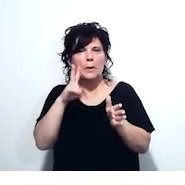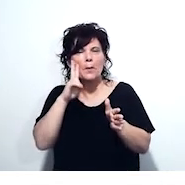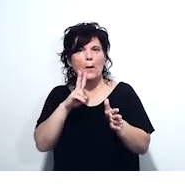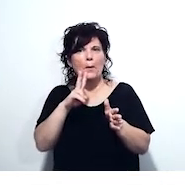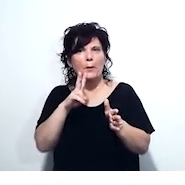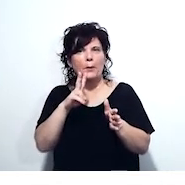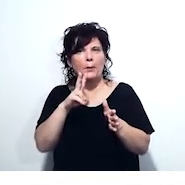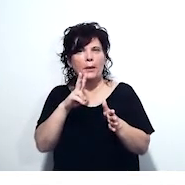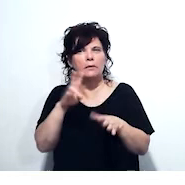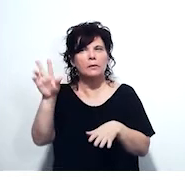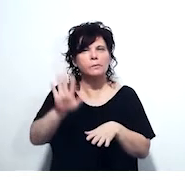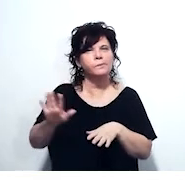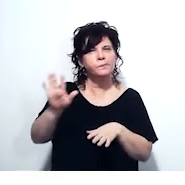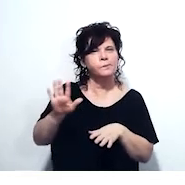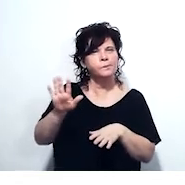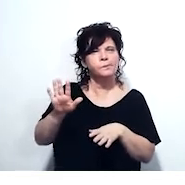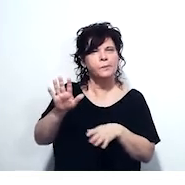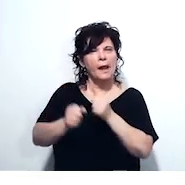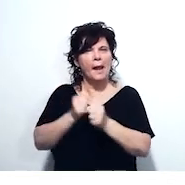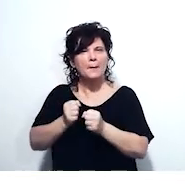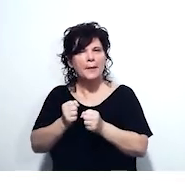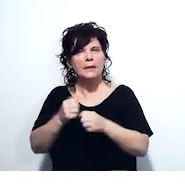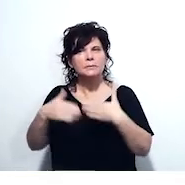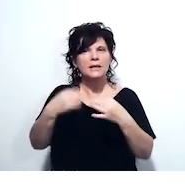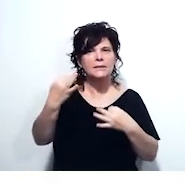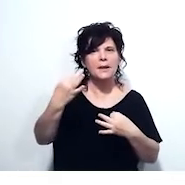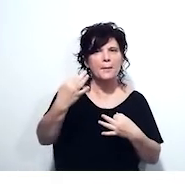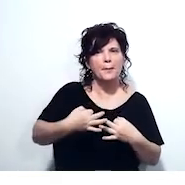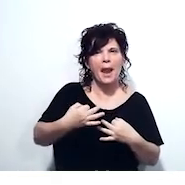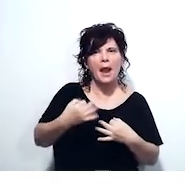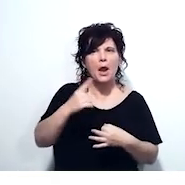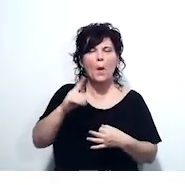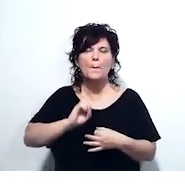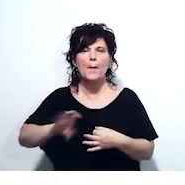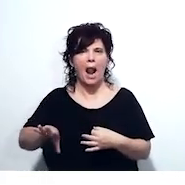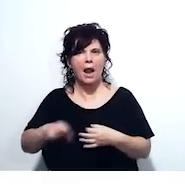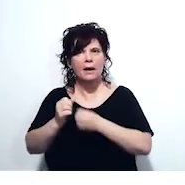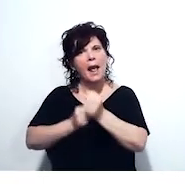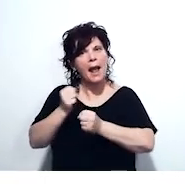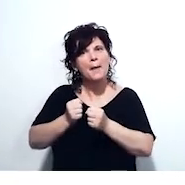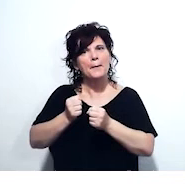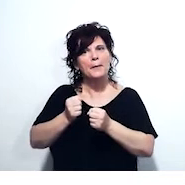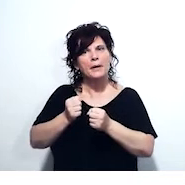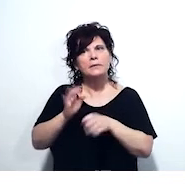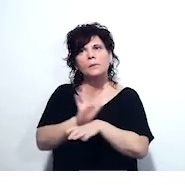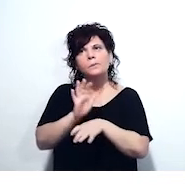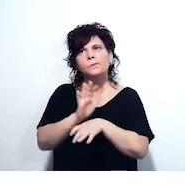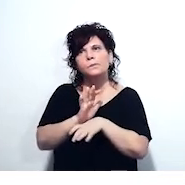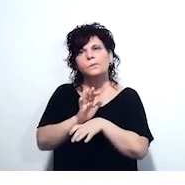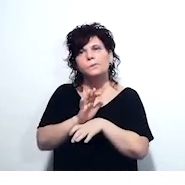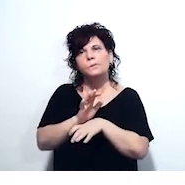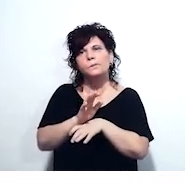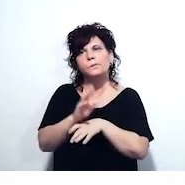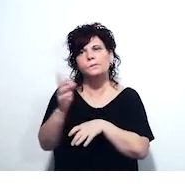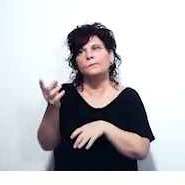a veces la desconfianza de que las empresas están haciendo cosas bien o mal. Las empresas son entidades que están hechas para